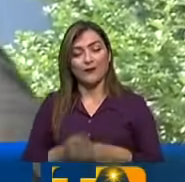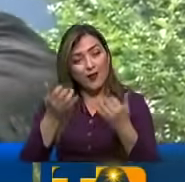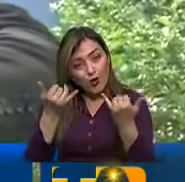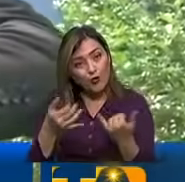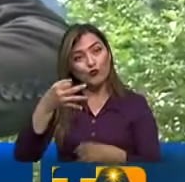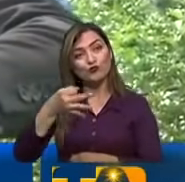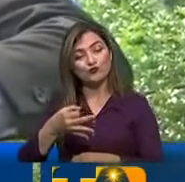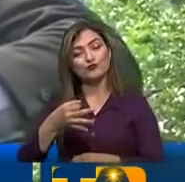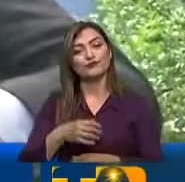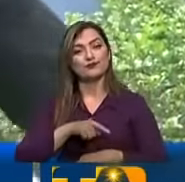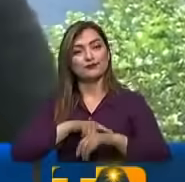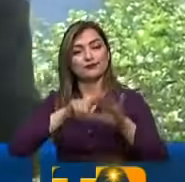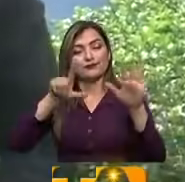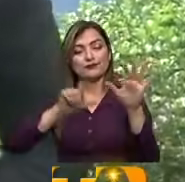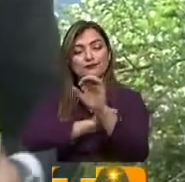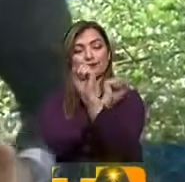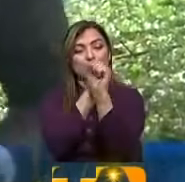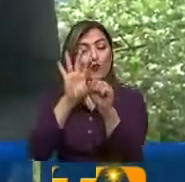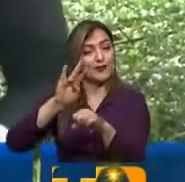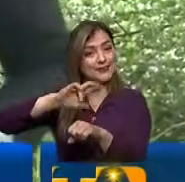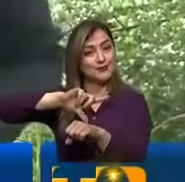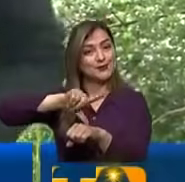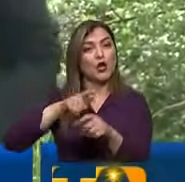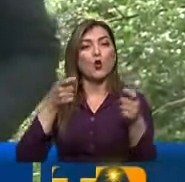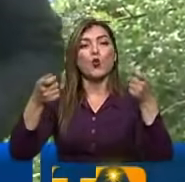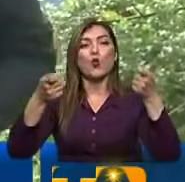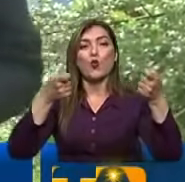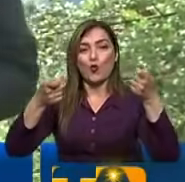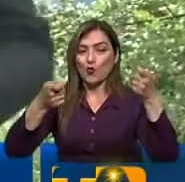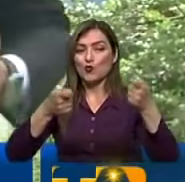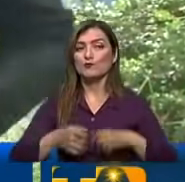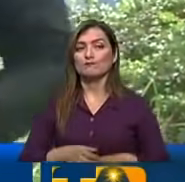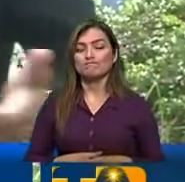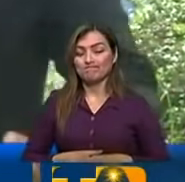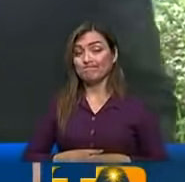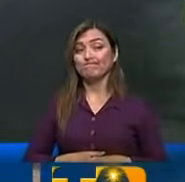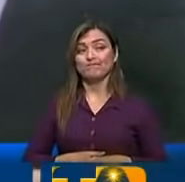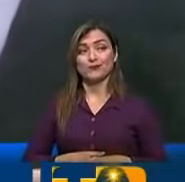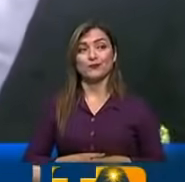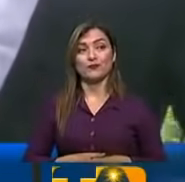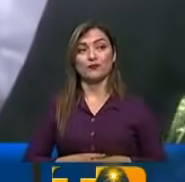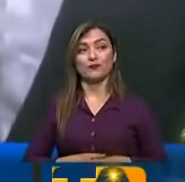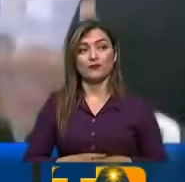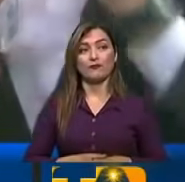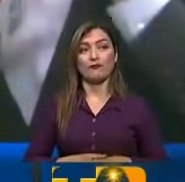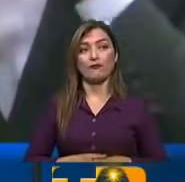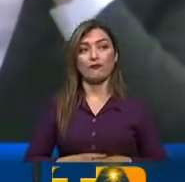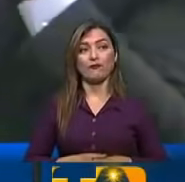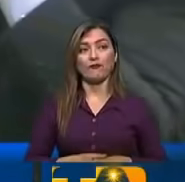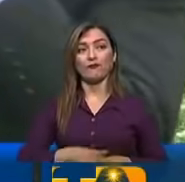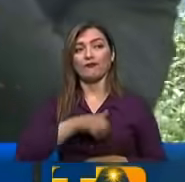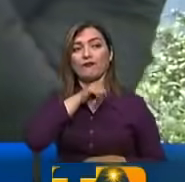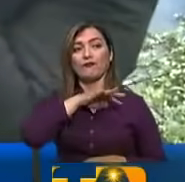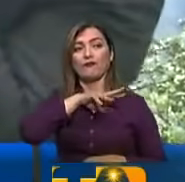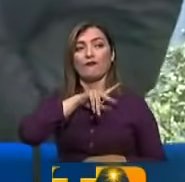momento, en vivo y en directo, siendo las 7:47, se está llevando a cabo un operativo para poder contrarrestar esta ola de